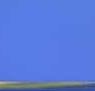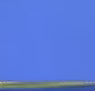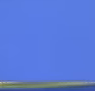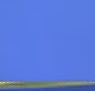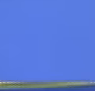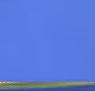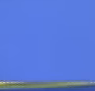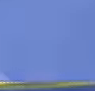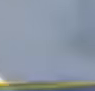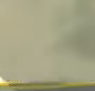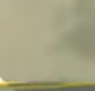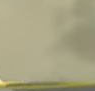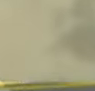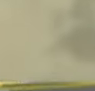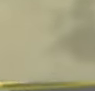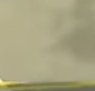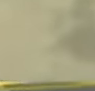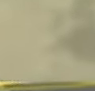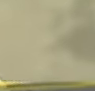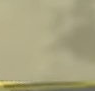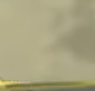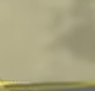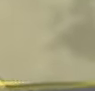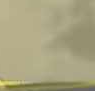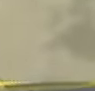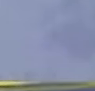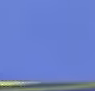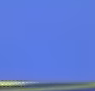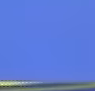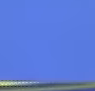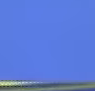Compañeros vicepresidentes de gobierno.